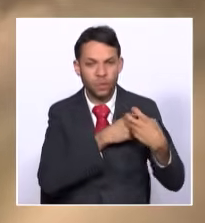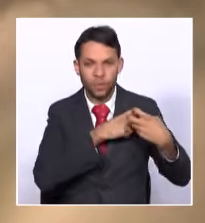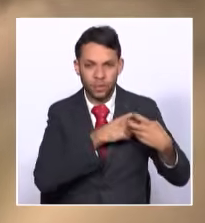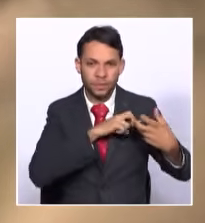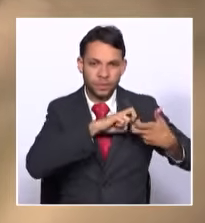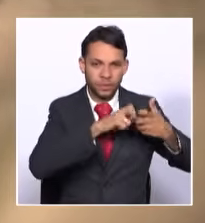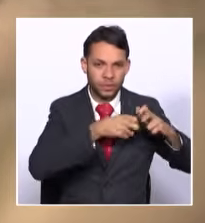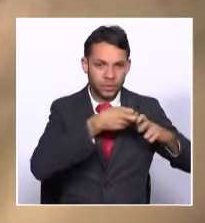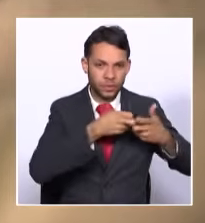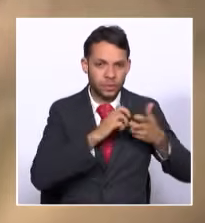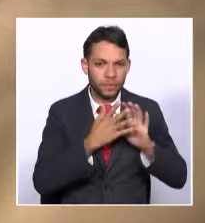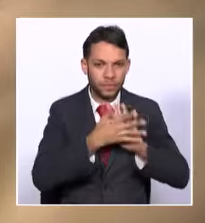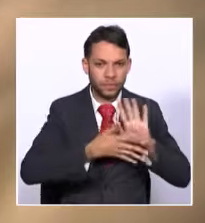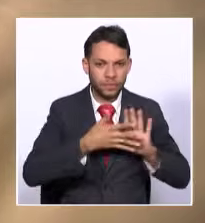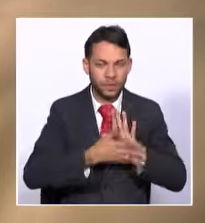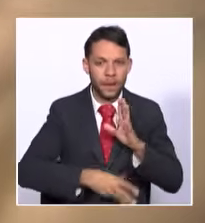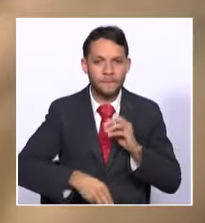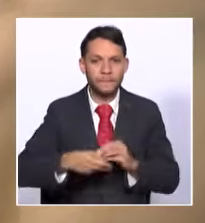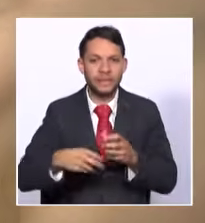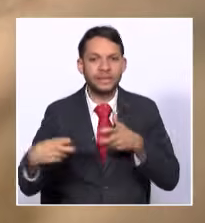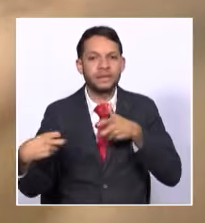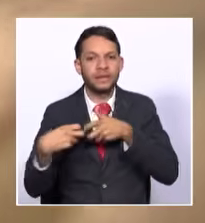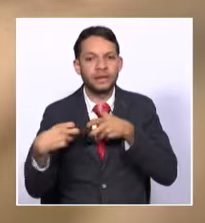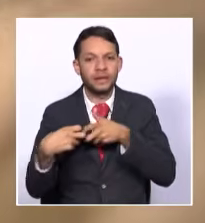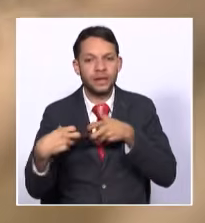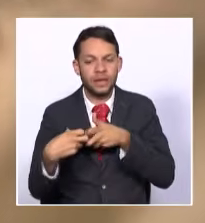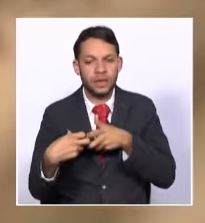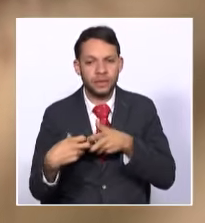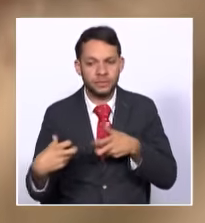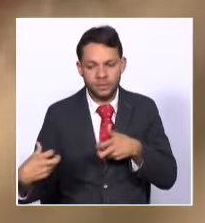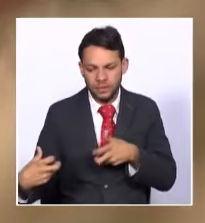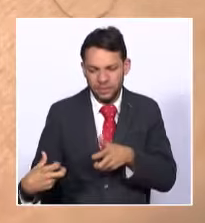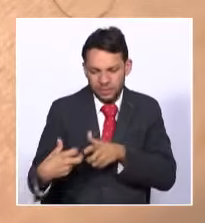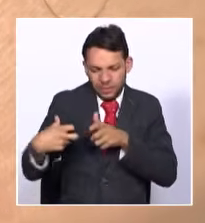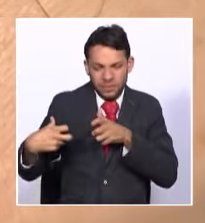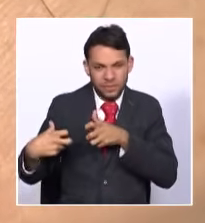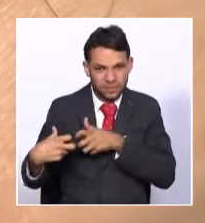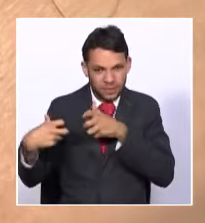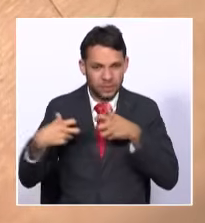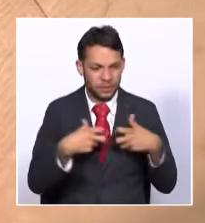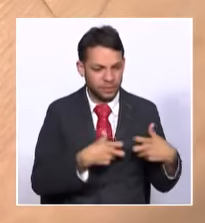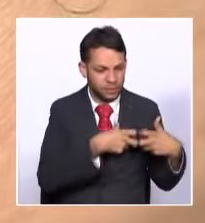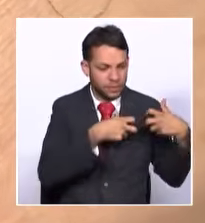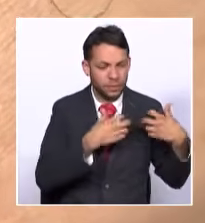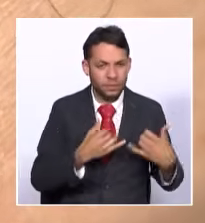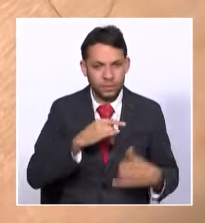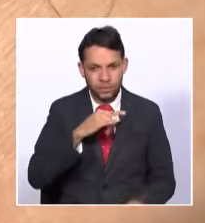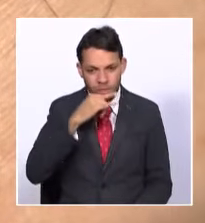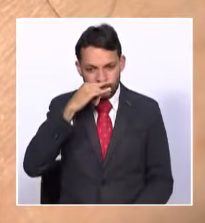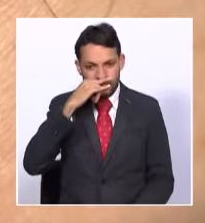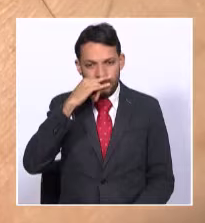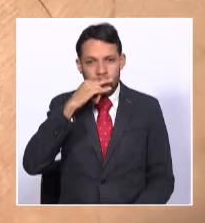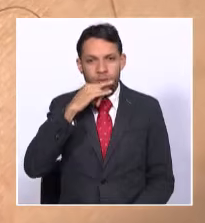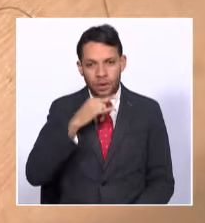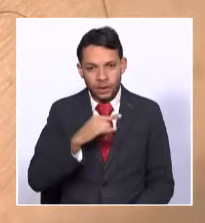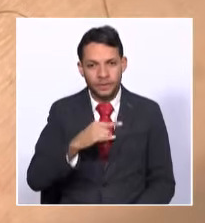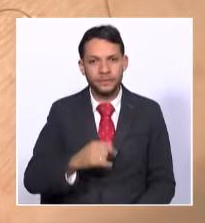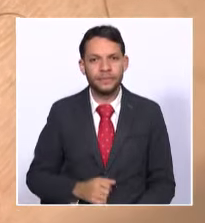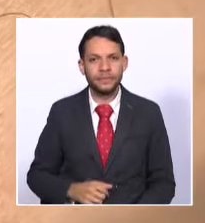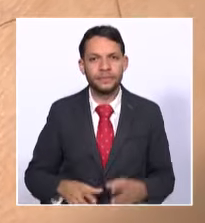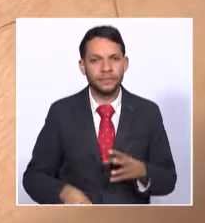con algo que se llama electroacupuntura. Toma aire, bota, eso es.